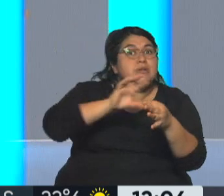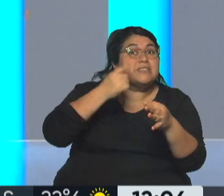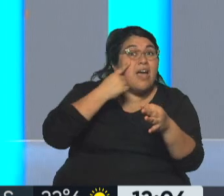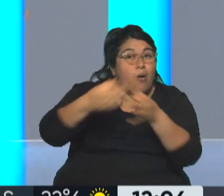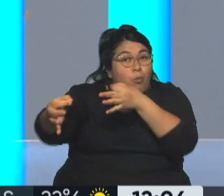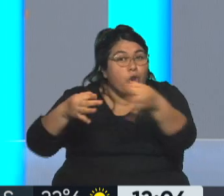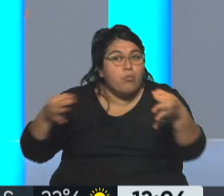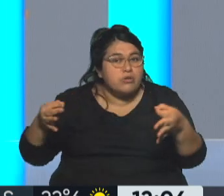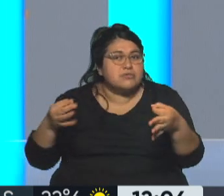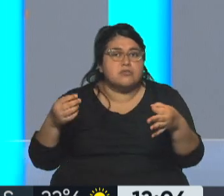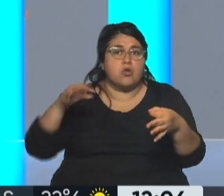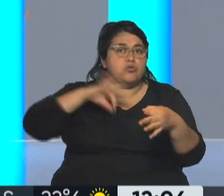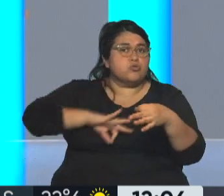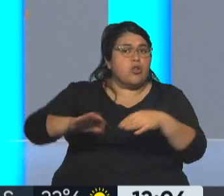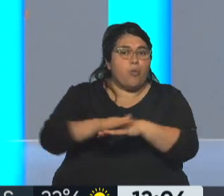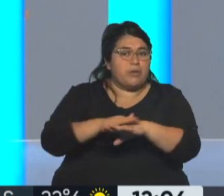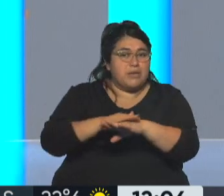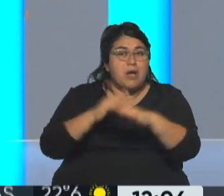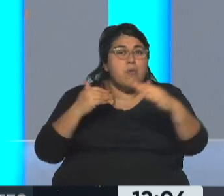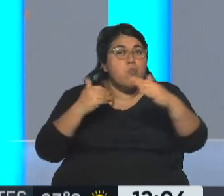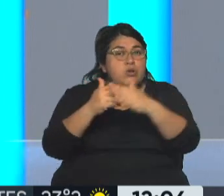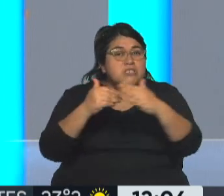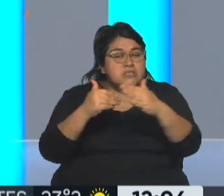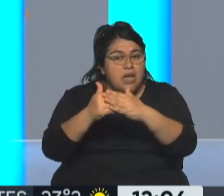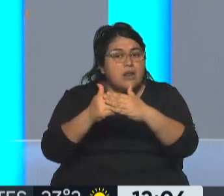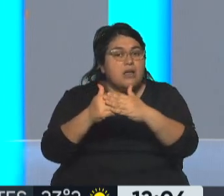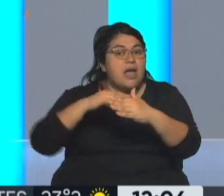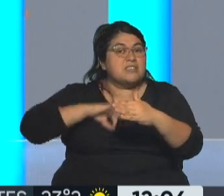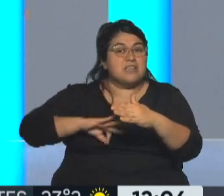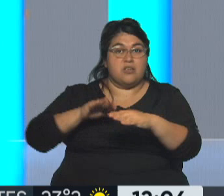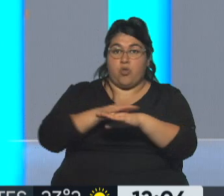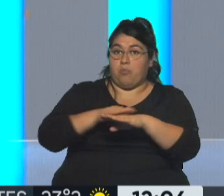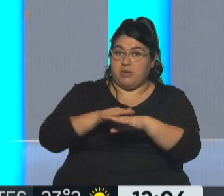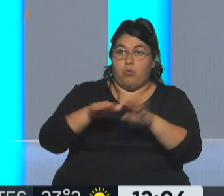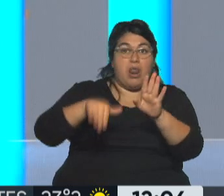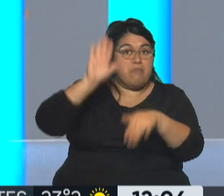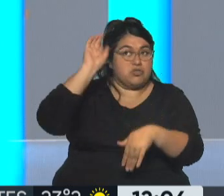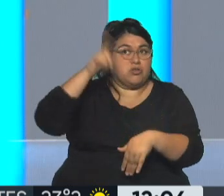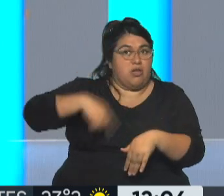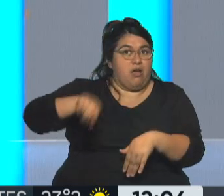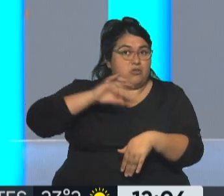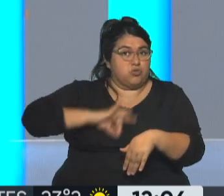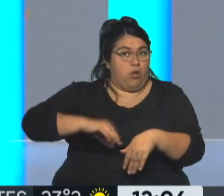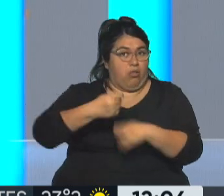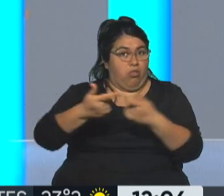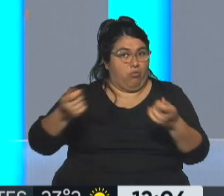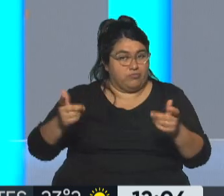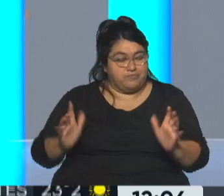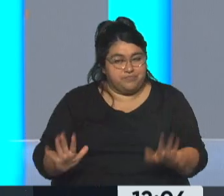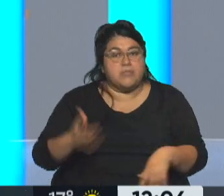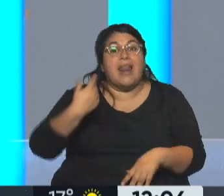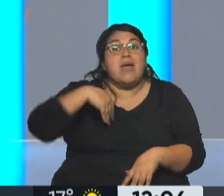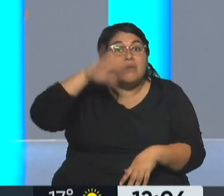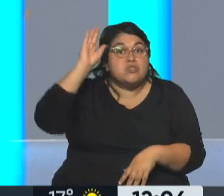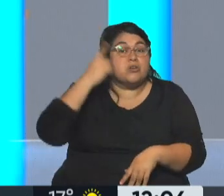el piso salarial es decir está muy cerquita del salario mínimo muchos municipios con lo que pagan bueno Muchos municipios está